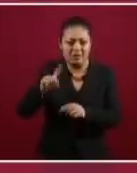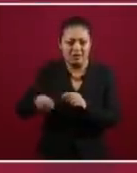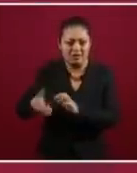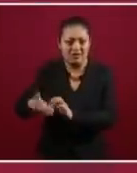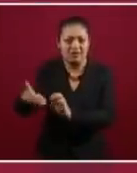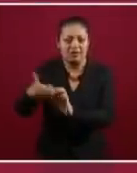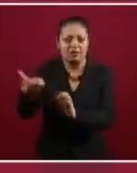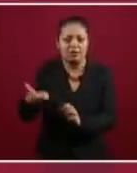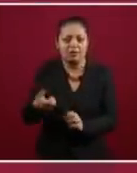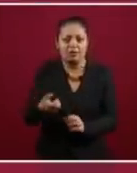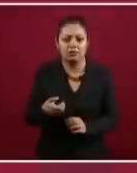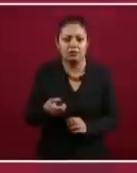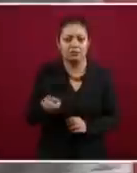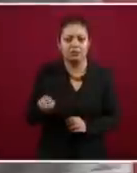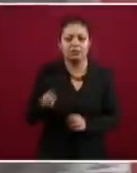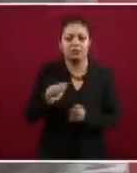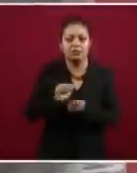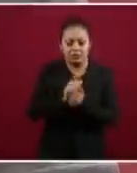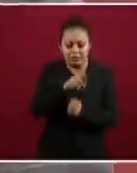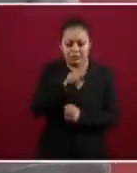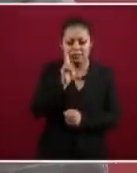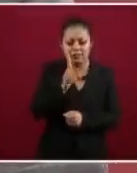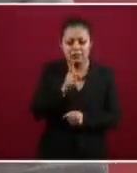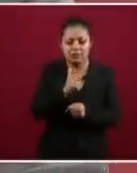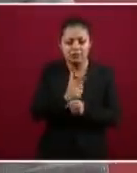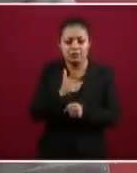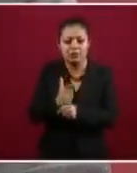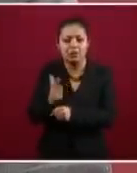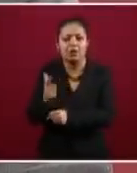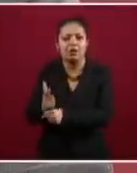Ahí poco a poco se van a ir dando cuenta.